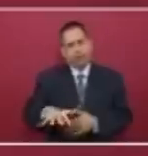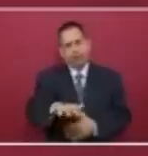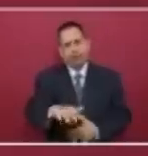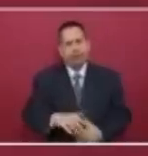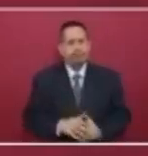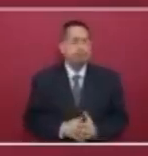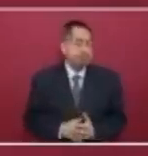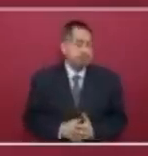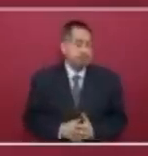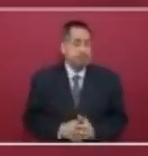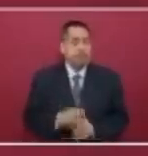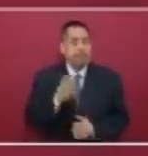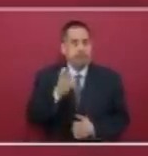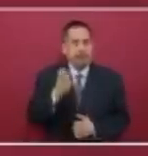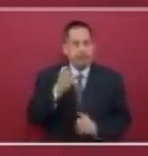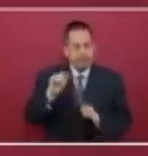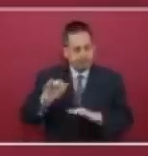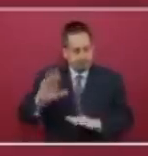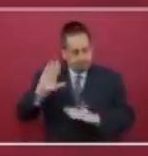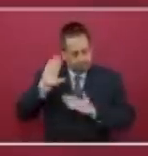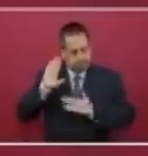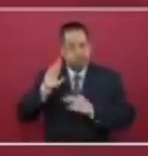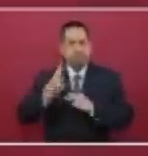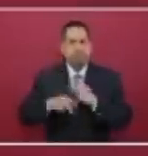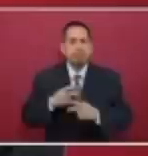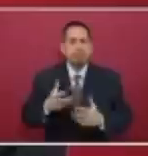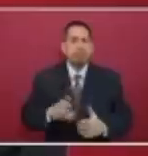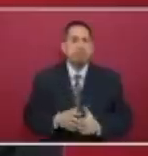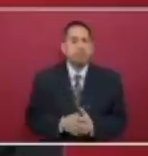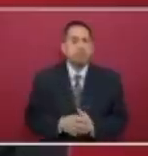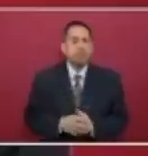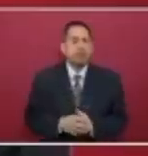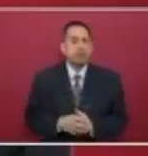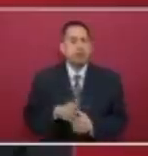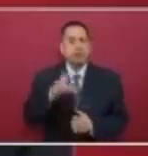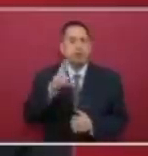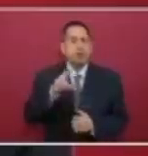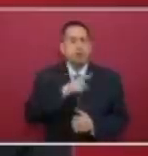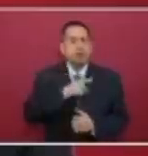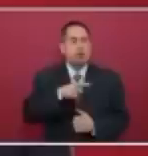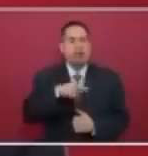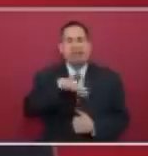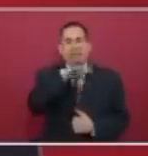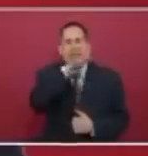estamos haciendo ese compromiso que no haya contaminación